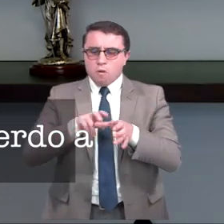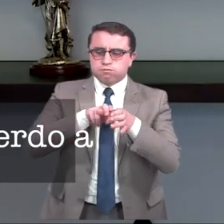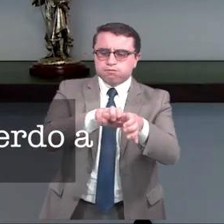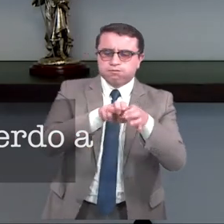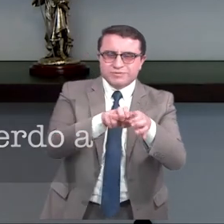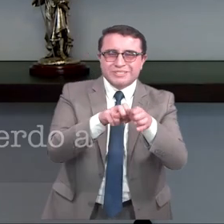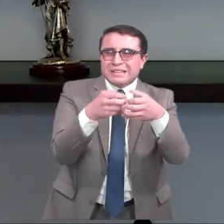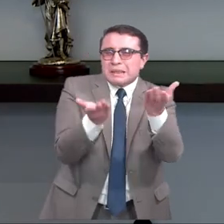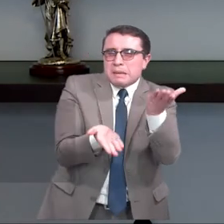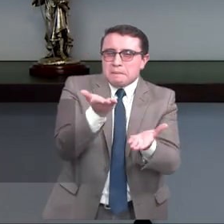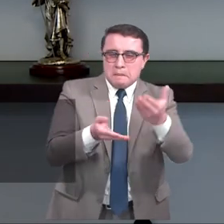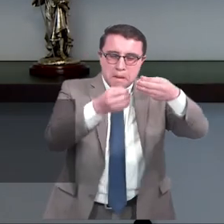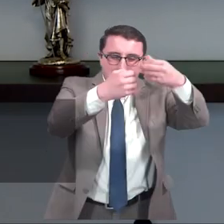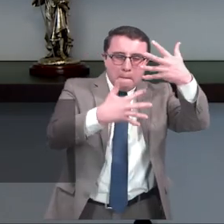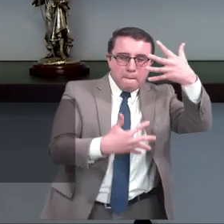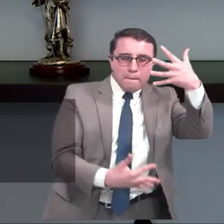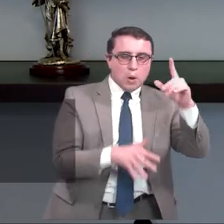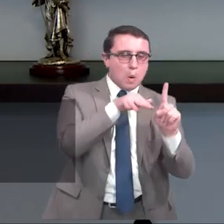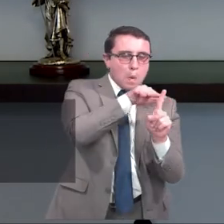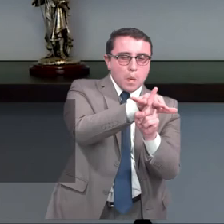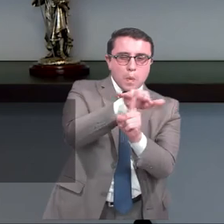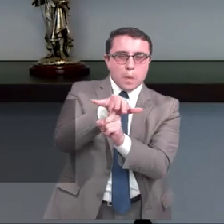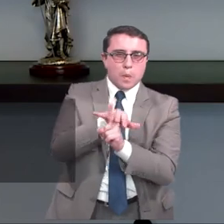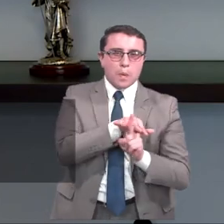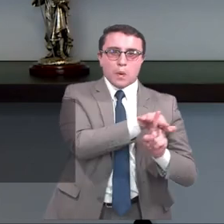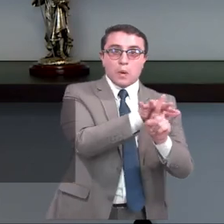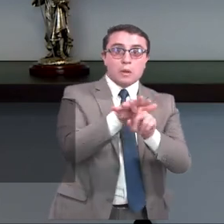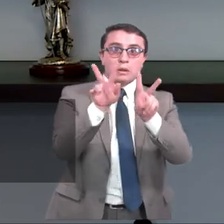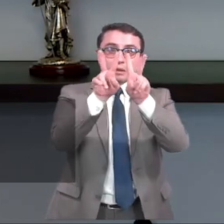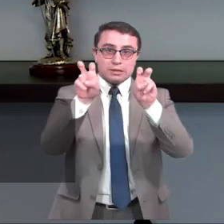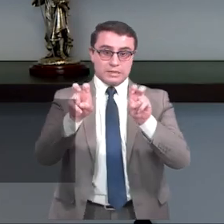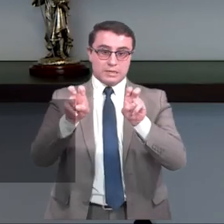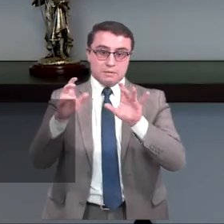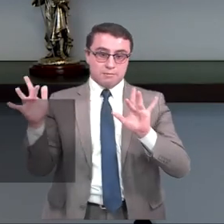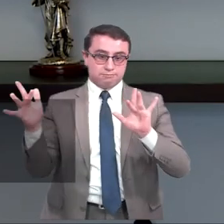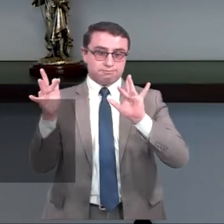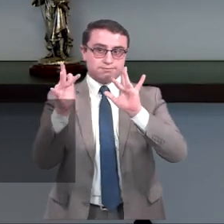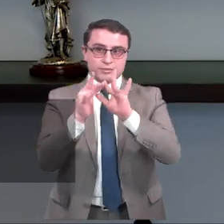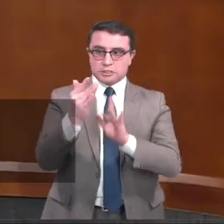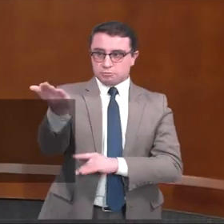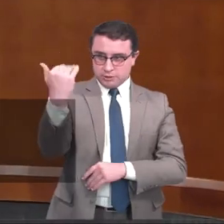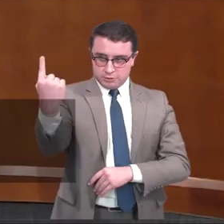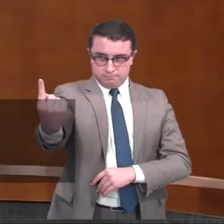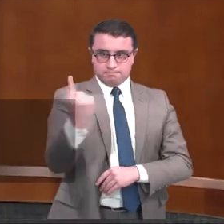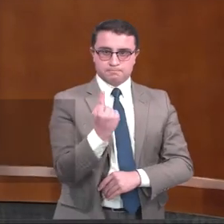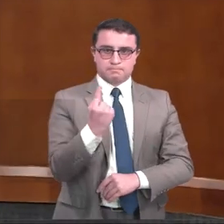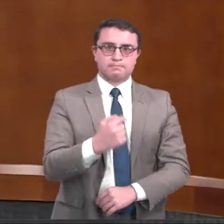transporte, de acuerdo a la incidencia que tenga la proposición.